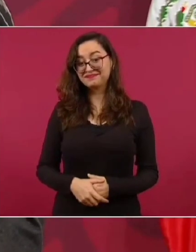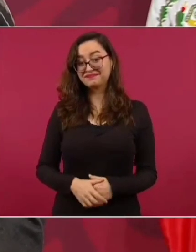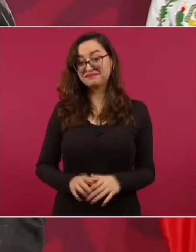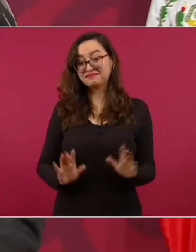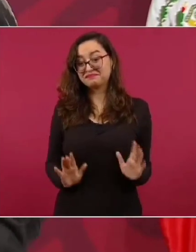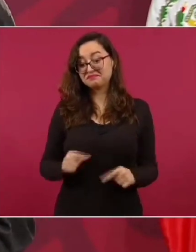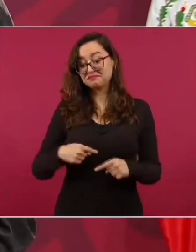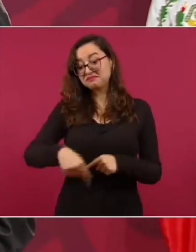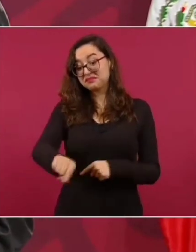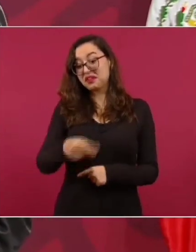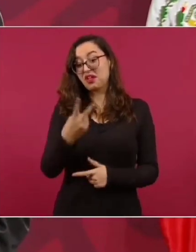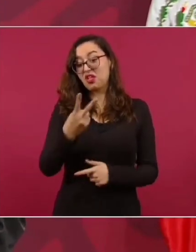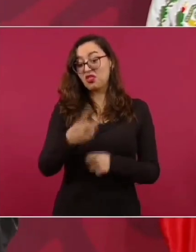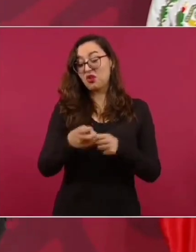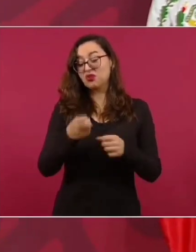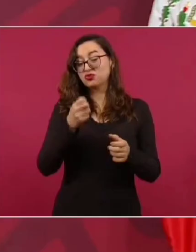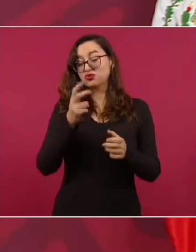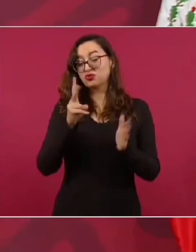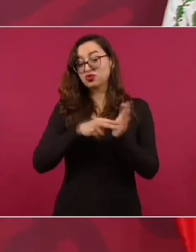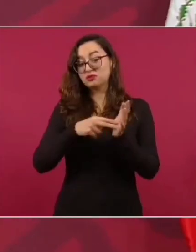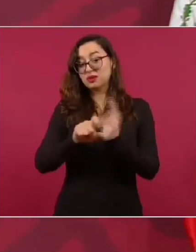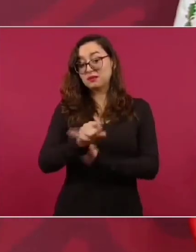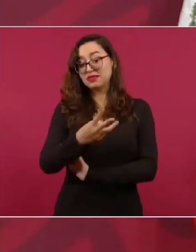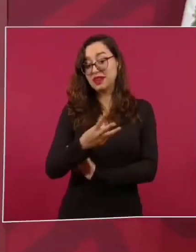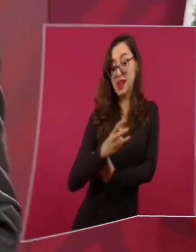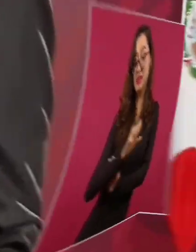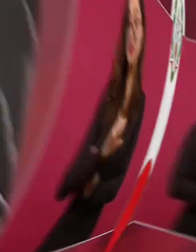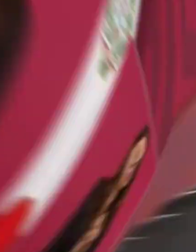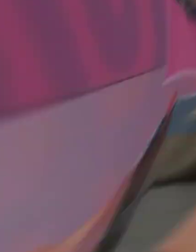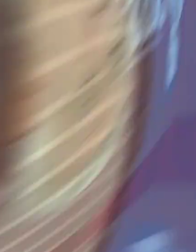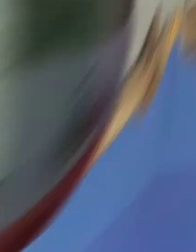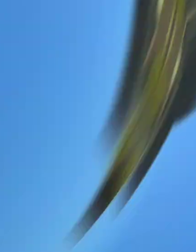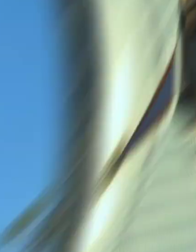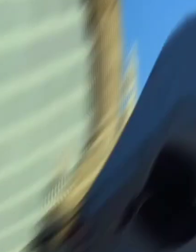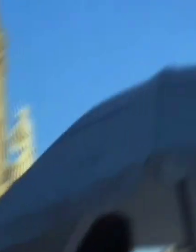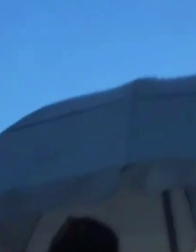finales de mi gobierno.